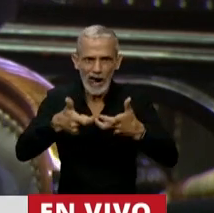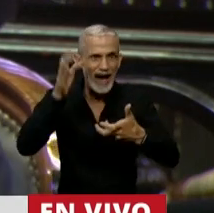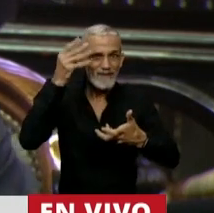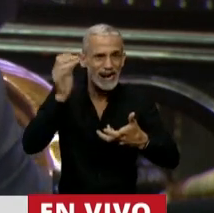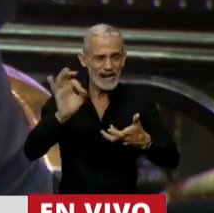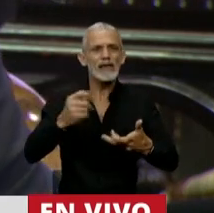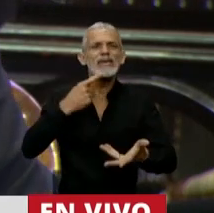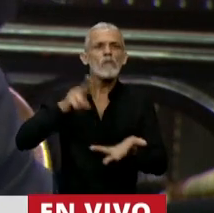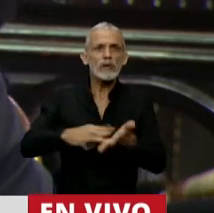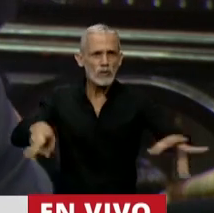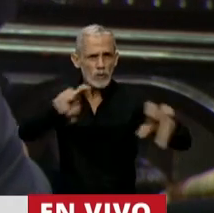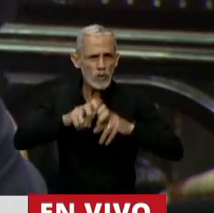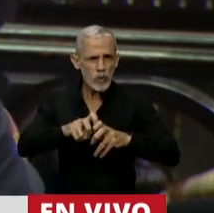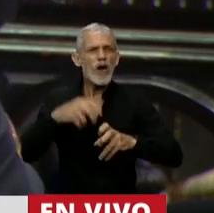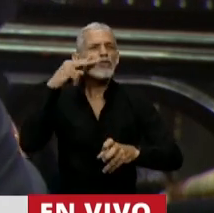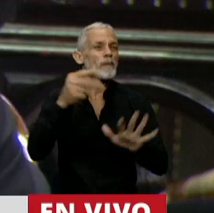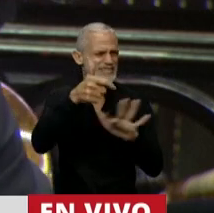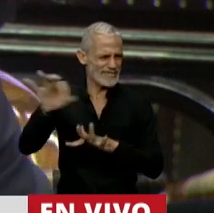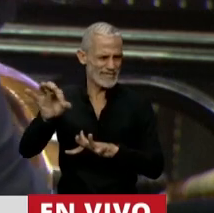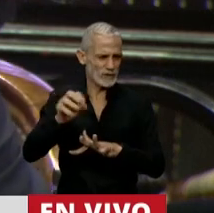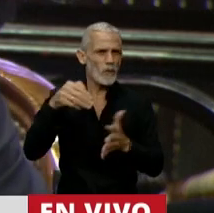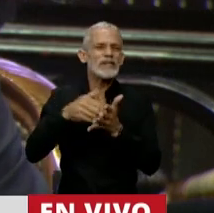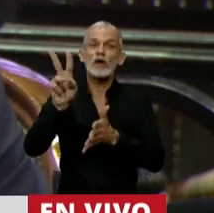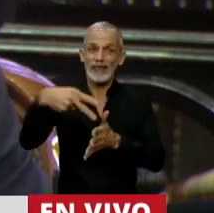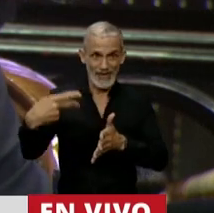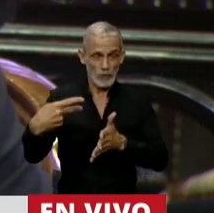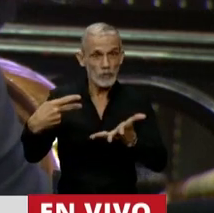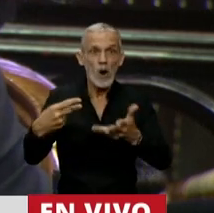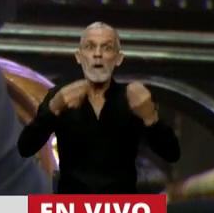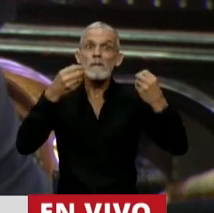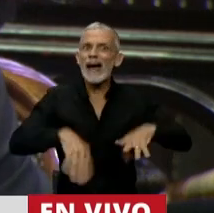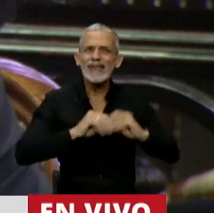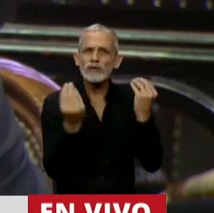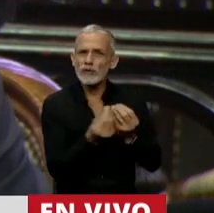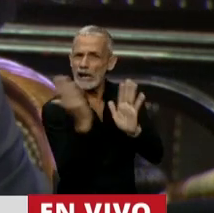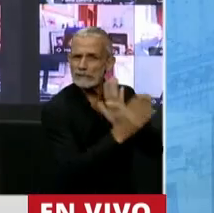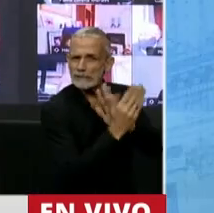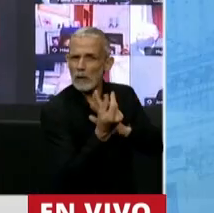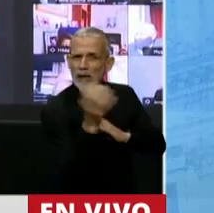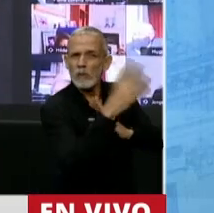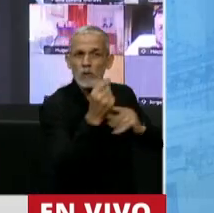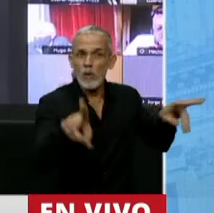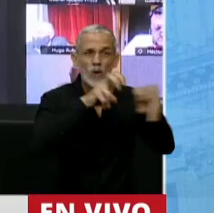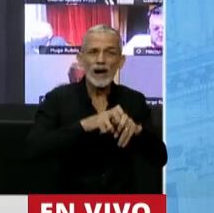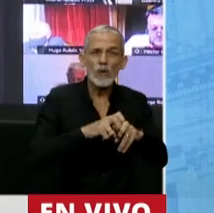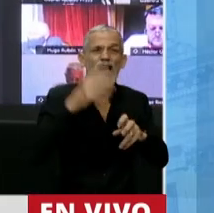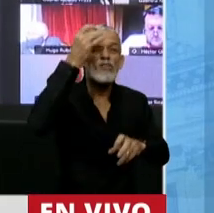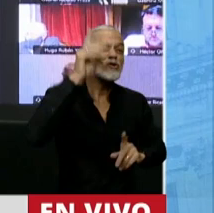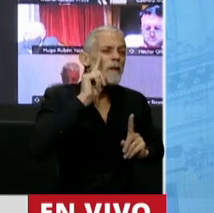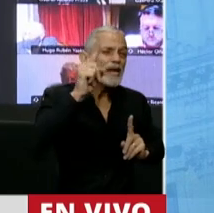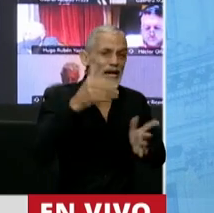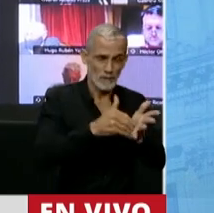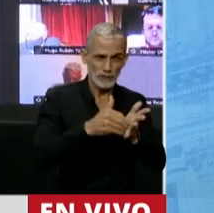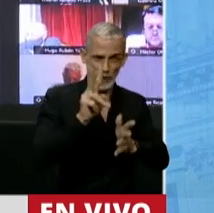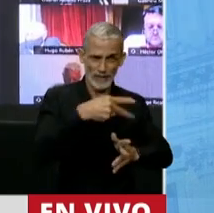cifras, el impuesto recaudaba 2.600 millones de euros y ocasionaba pérdidas de recaudación por 12.000 millones de